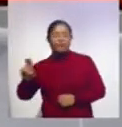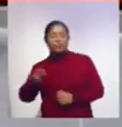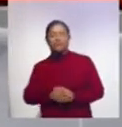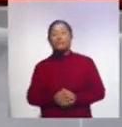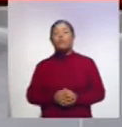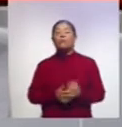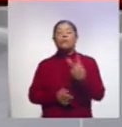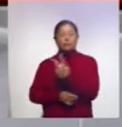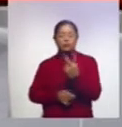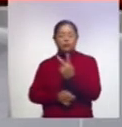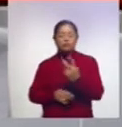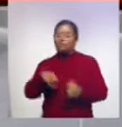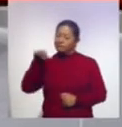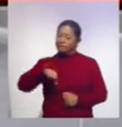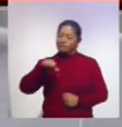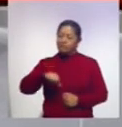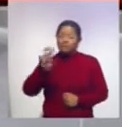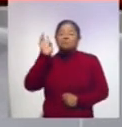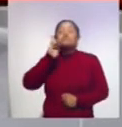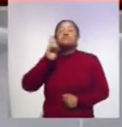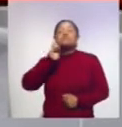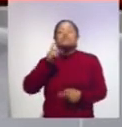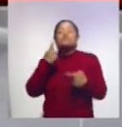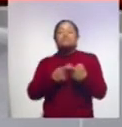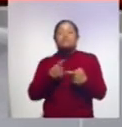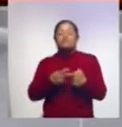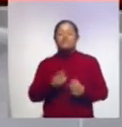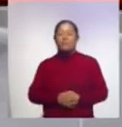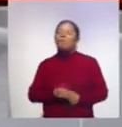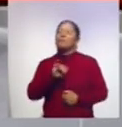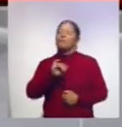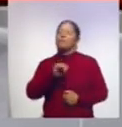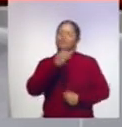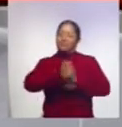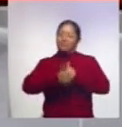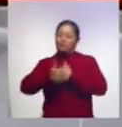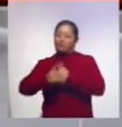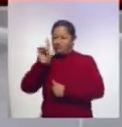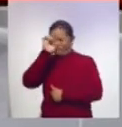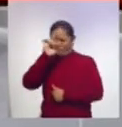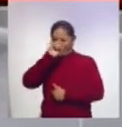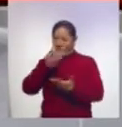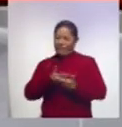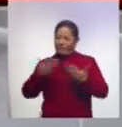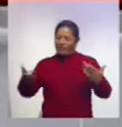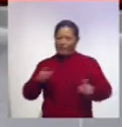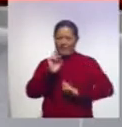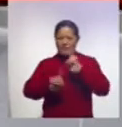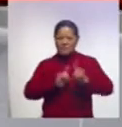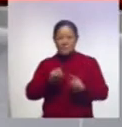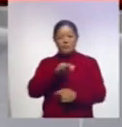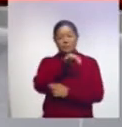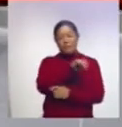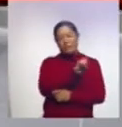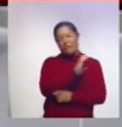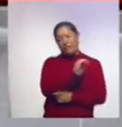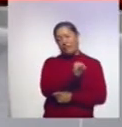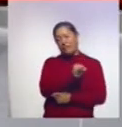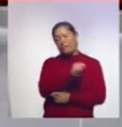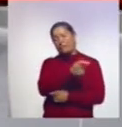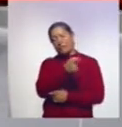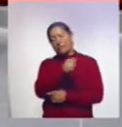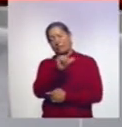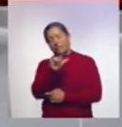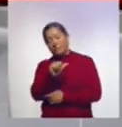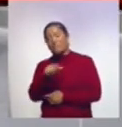perderá esta gran racha. Ya veremos quién es. Y, por supuesto, el duelo que le recomendamos aquí en Ahora Deportes es el Necaxa, que estará enfrentando a León.